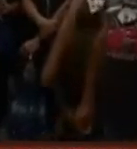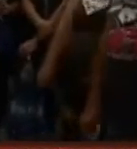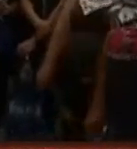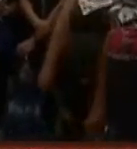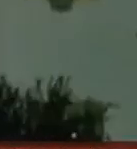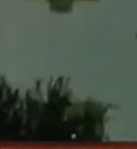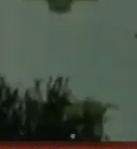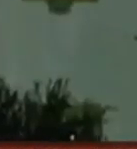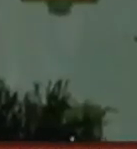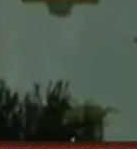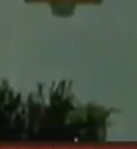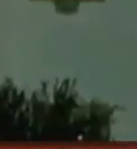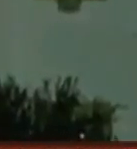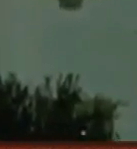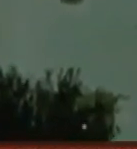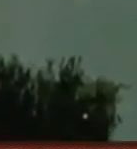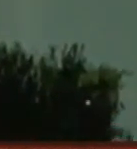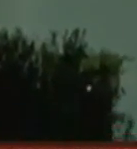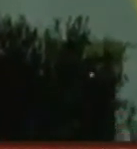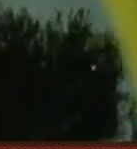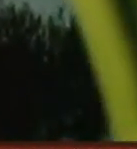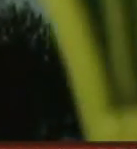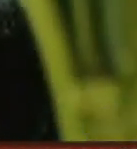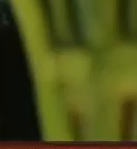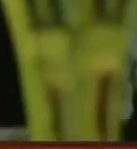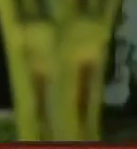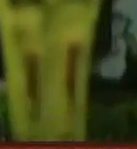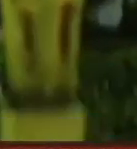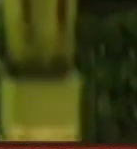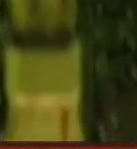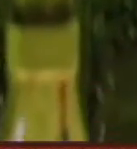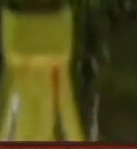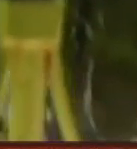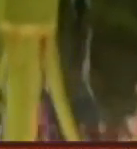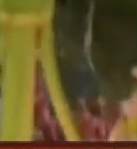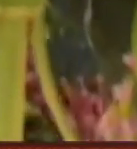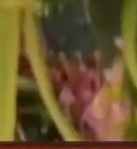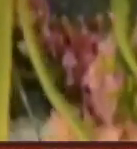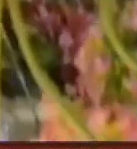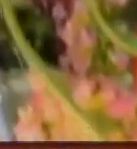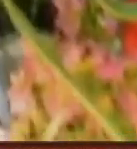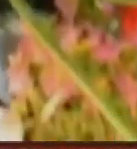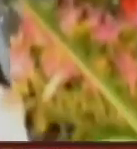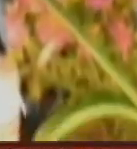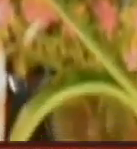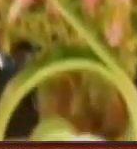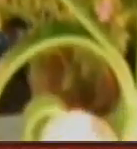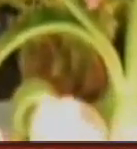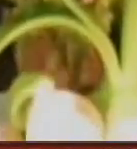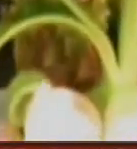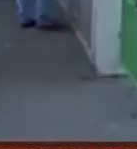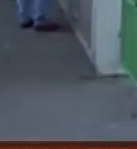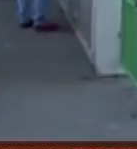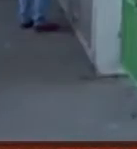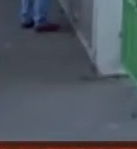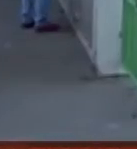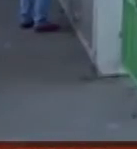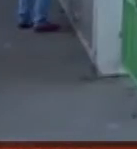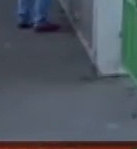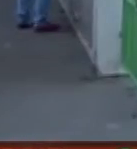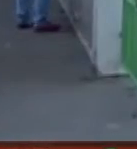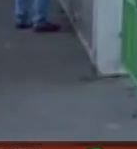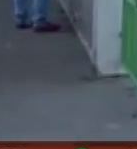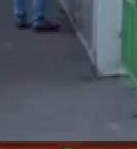de Juan Gabriel? Ay, Abrázame Muy Fuerte, sí, claro. Con mucho gusto. Bueno, vamos a una pausa, regresamos, esto es México al Día.